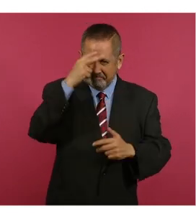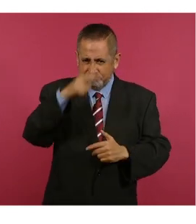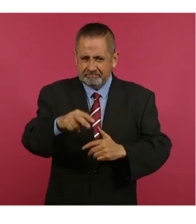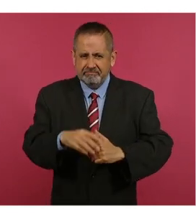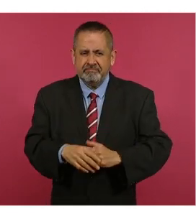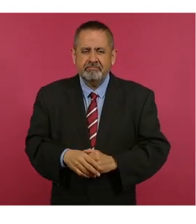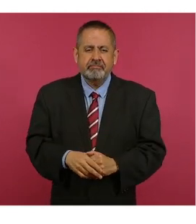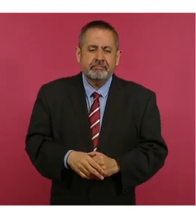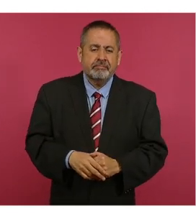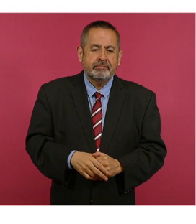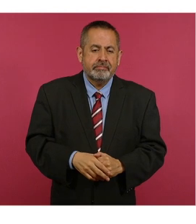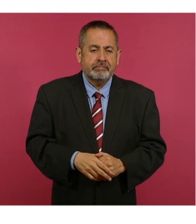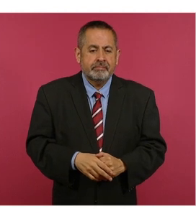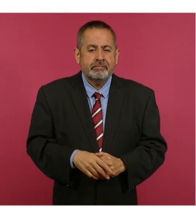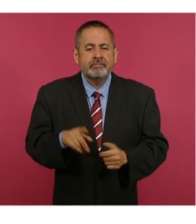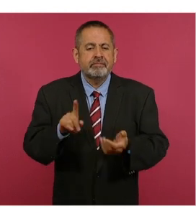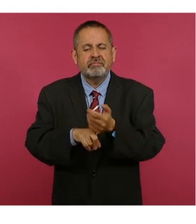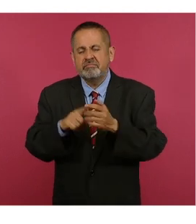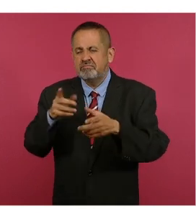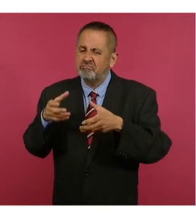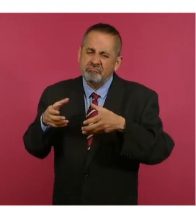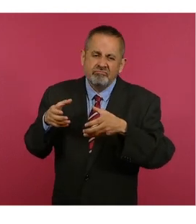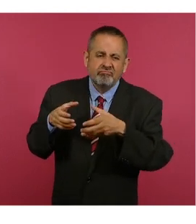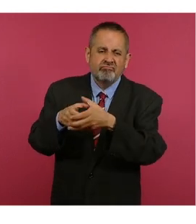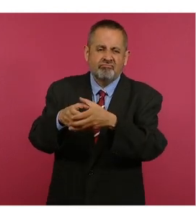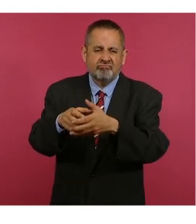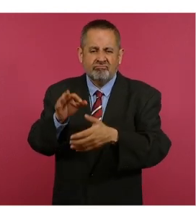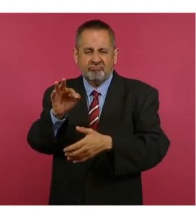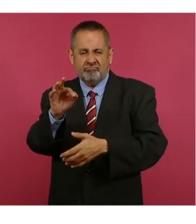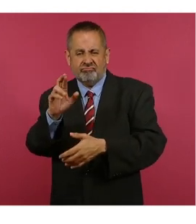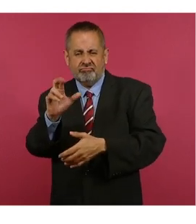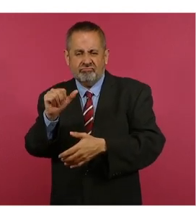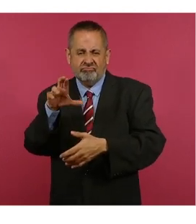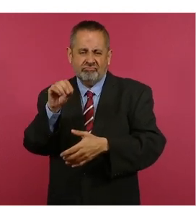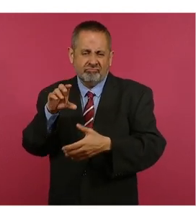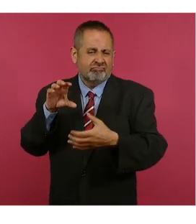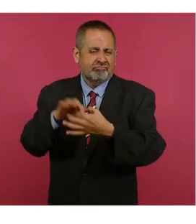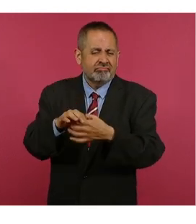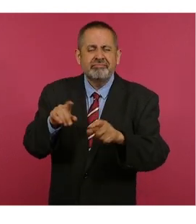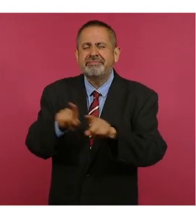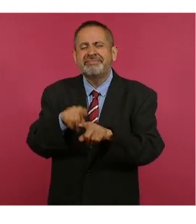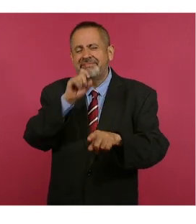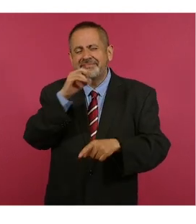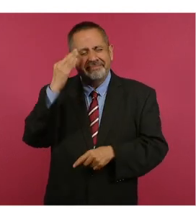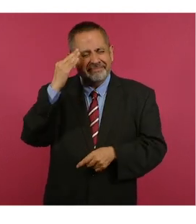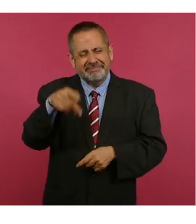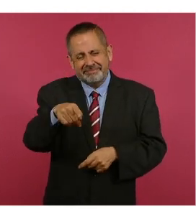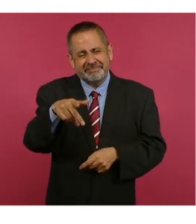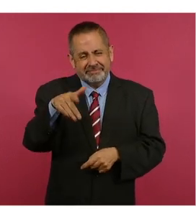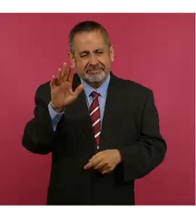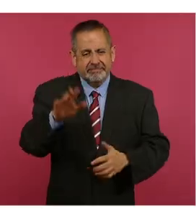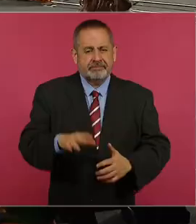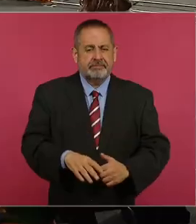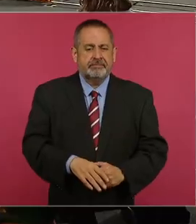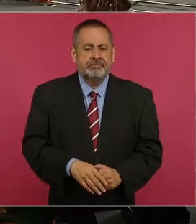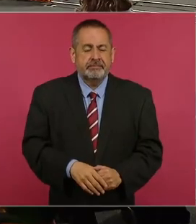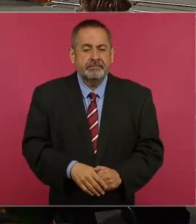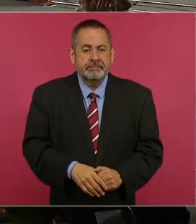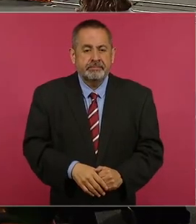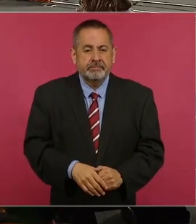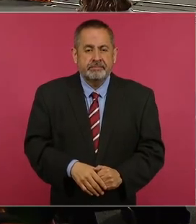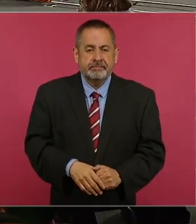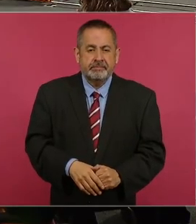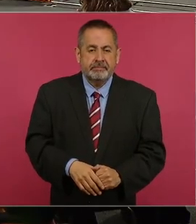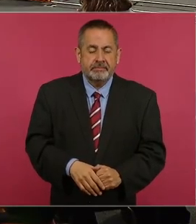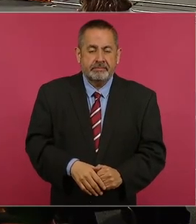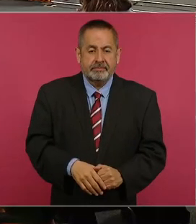Es franquismo, pero de la misma época, que es un poco lo